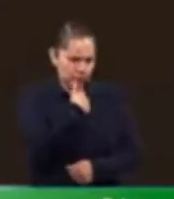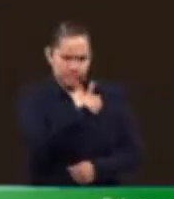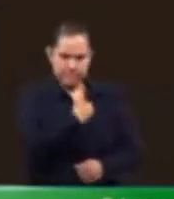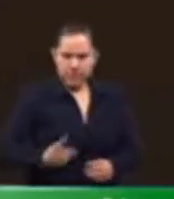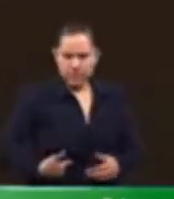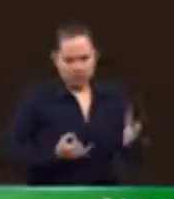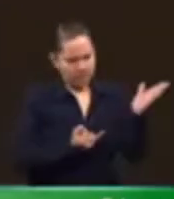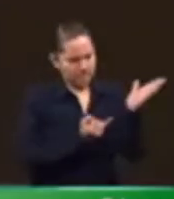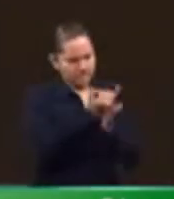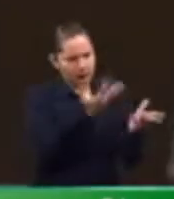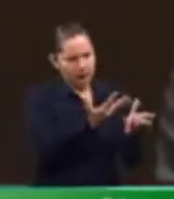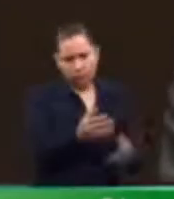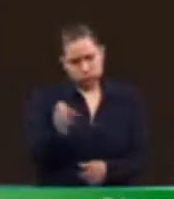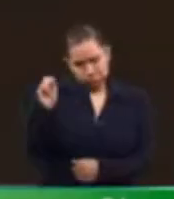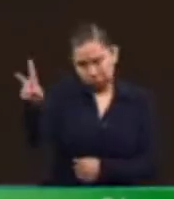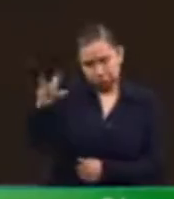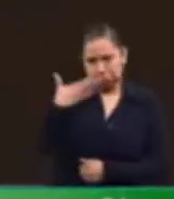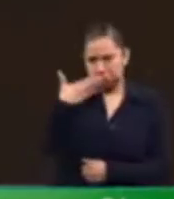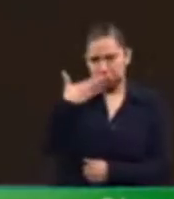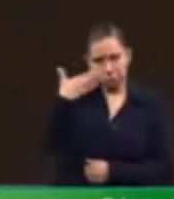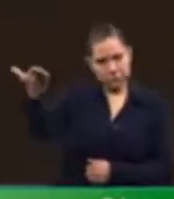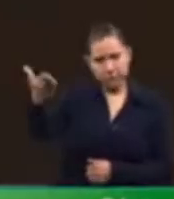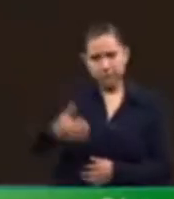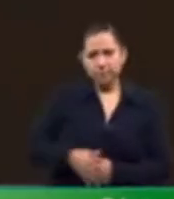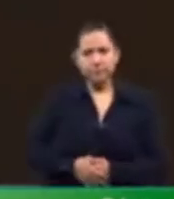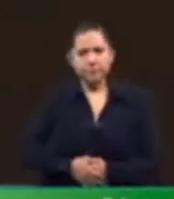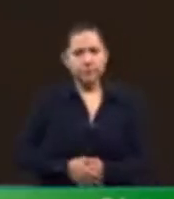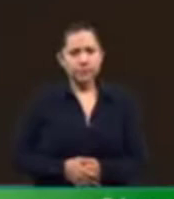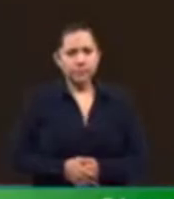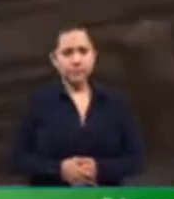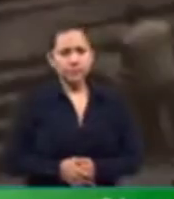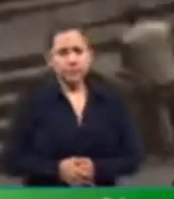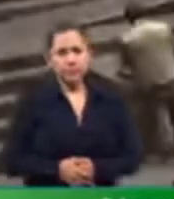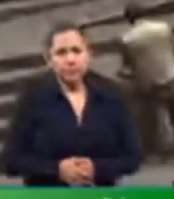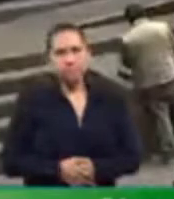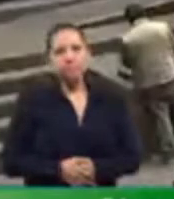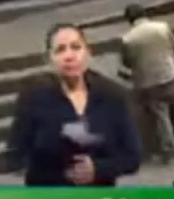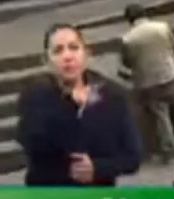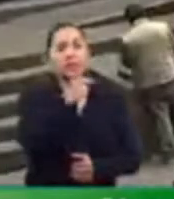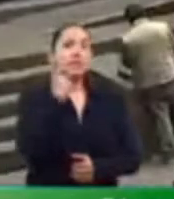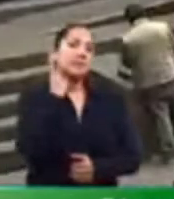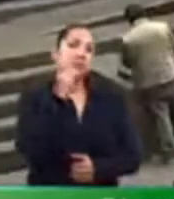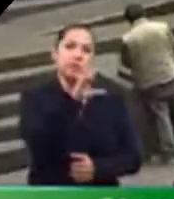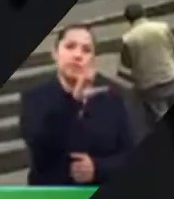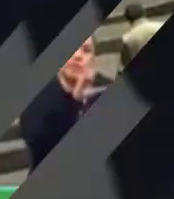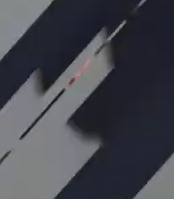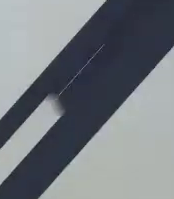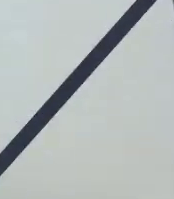considere. ¿Con qué objeto, diputado Espadas?